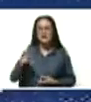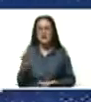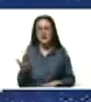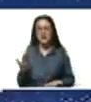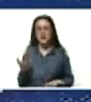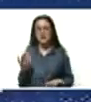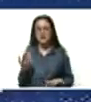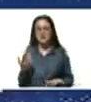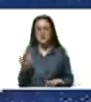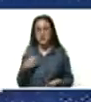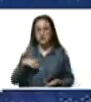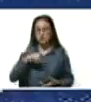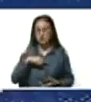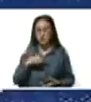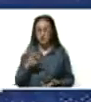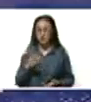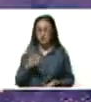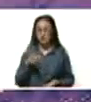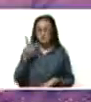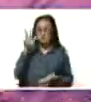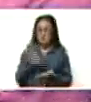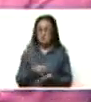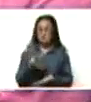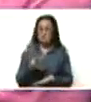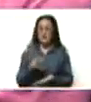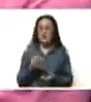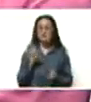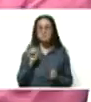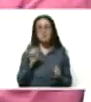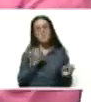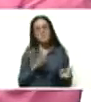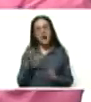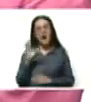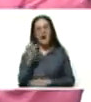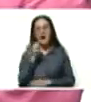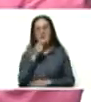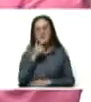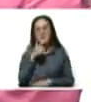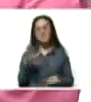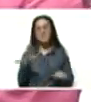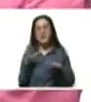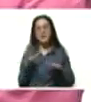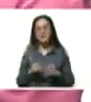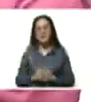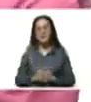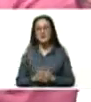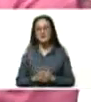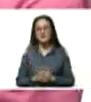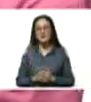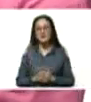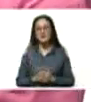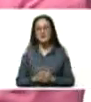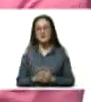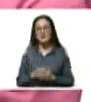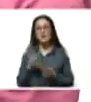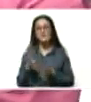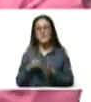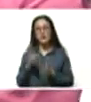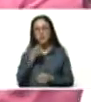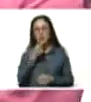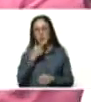nosotros llevar adelante en el plan Caracas Bella, Patriota y Segura, un metro también